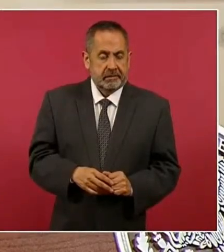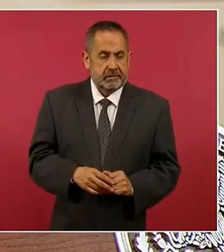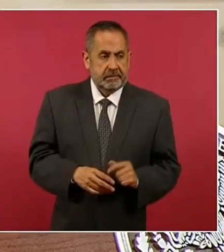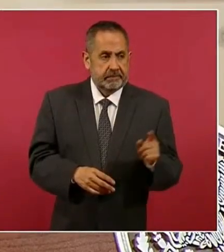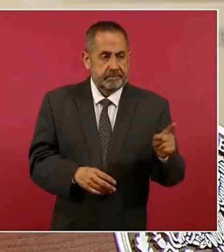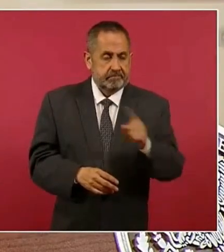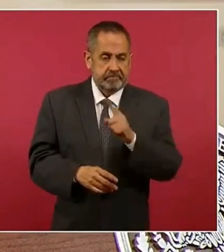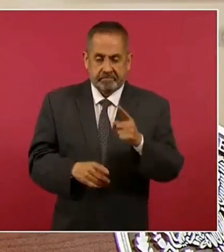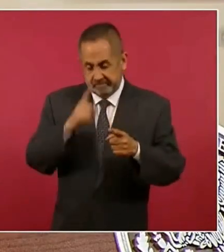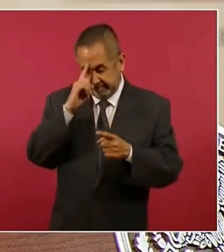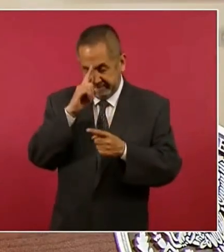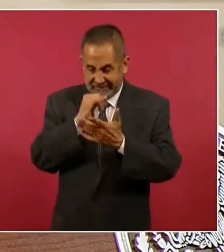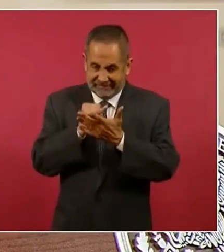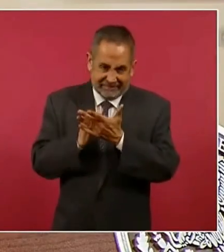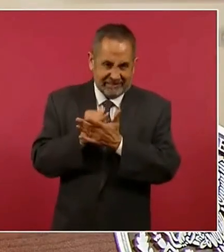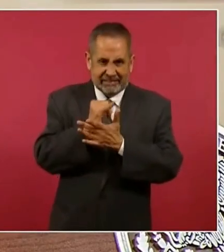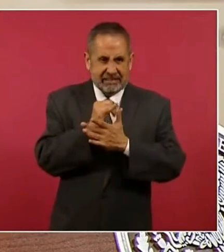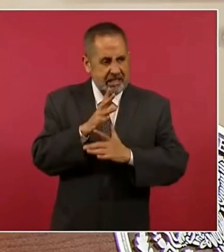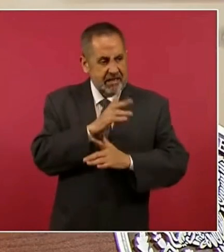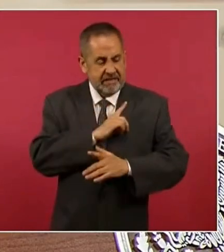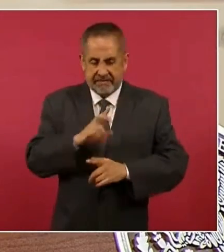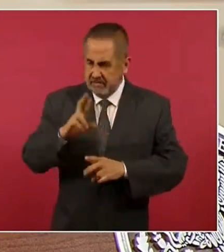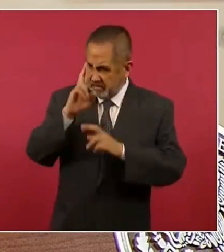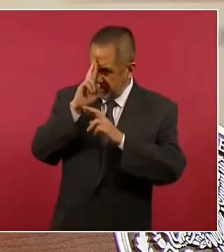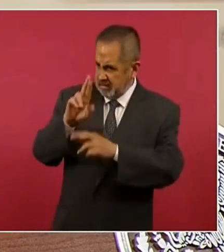definitoria para que se respetara